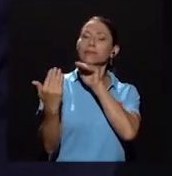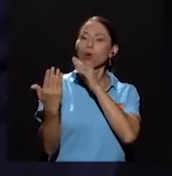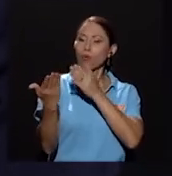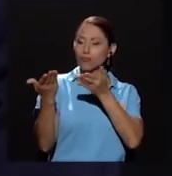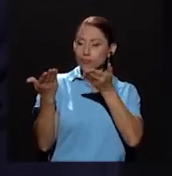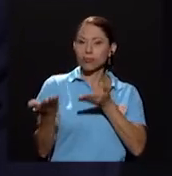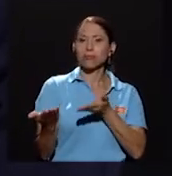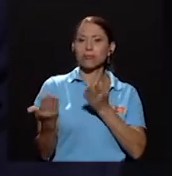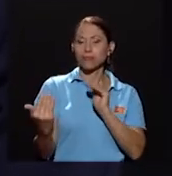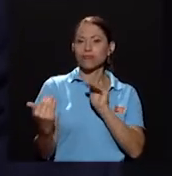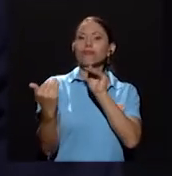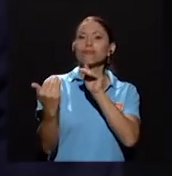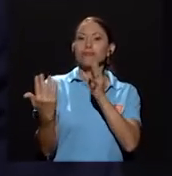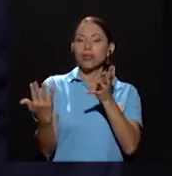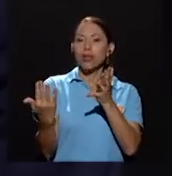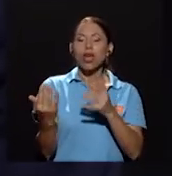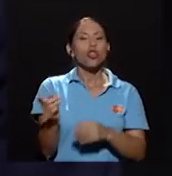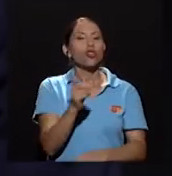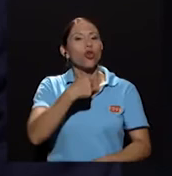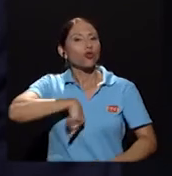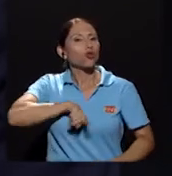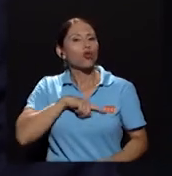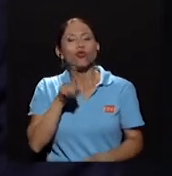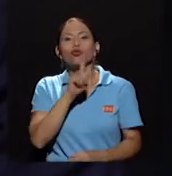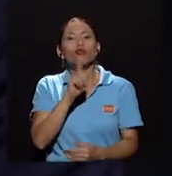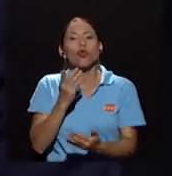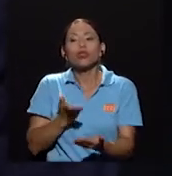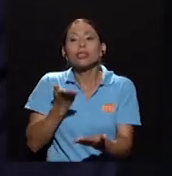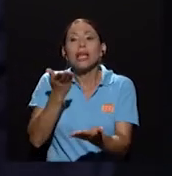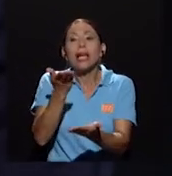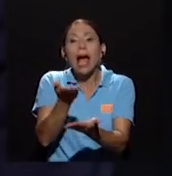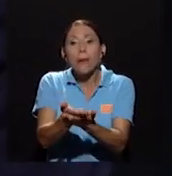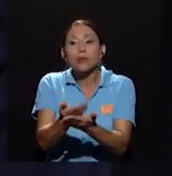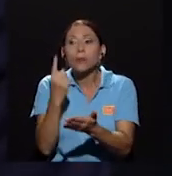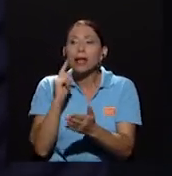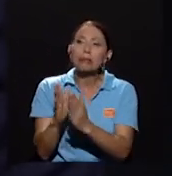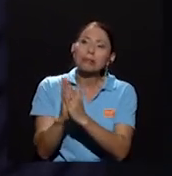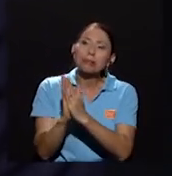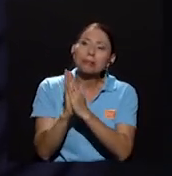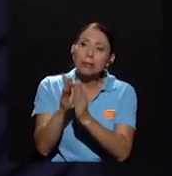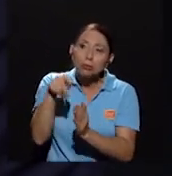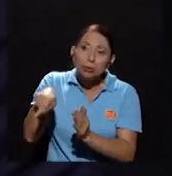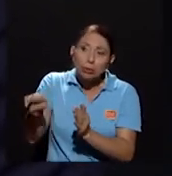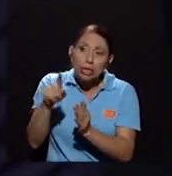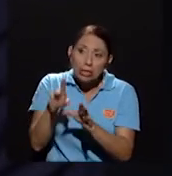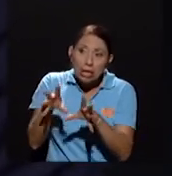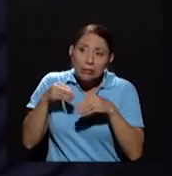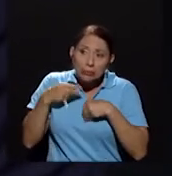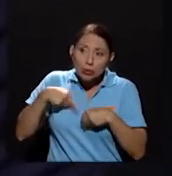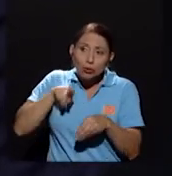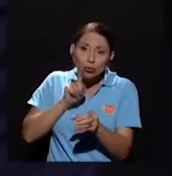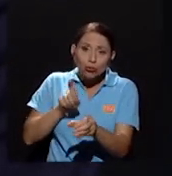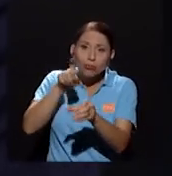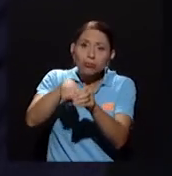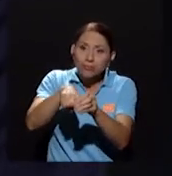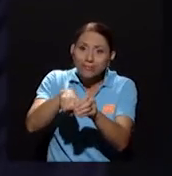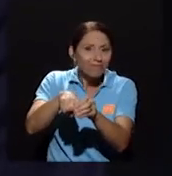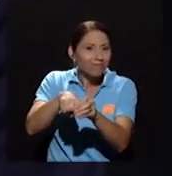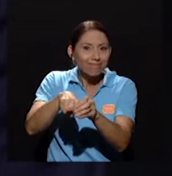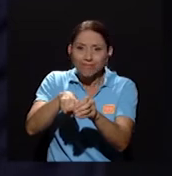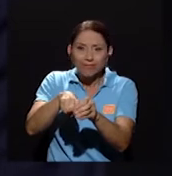una defensa nosotros no llegamos a pedir que nos incorporarán llegamos a ofrecer la